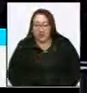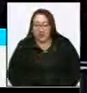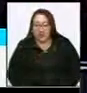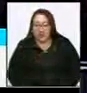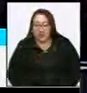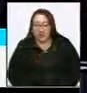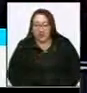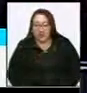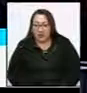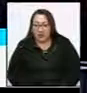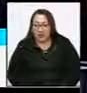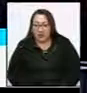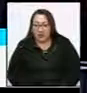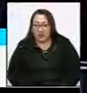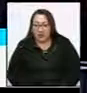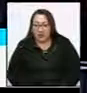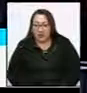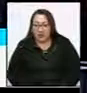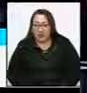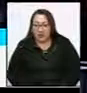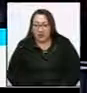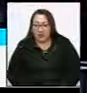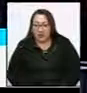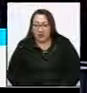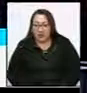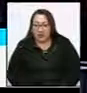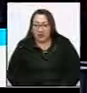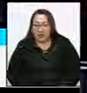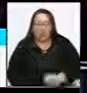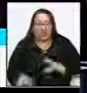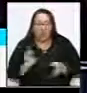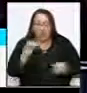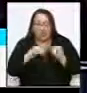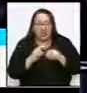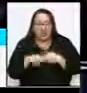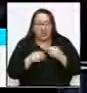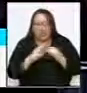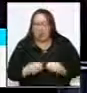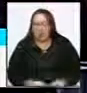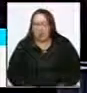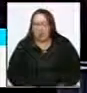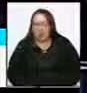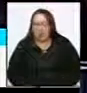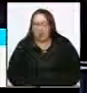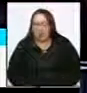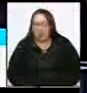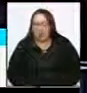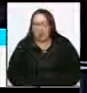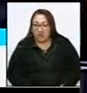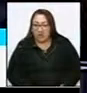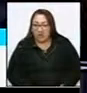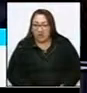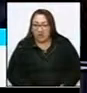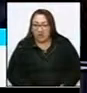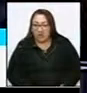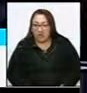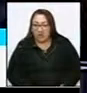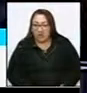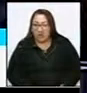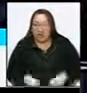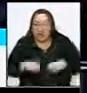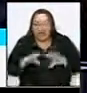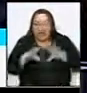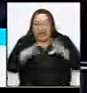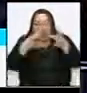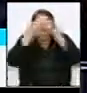paso a formular un tema medio abstracto, pero ojalá que se entienda. Ojalá que pueda yo dejarme comprender.